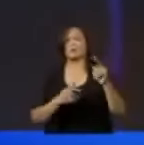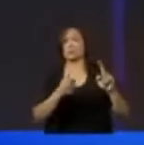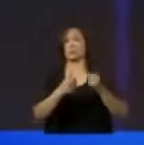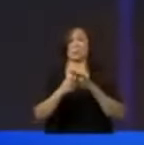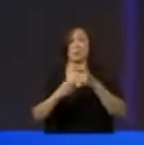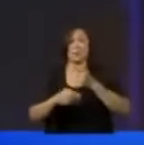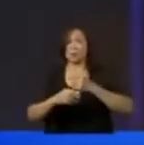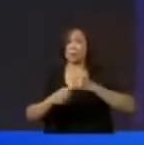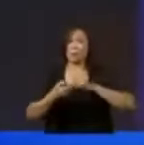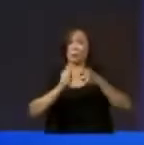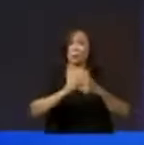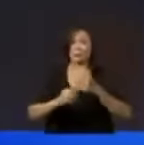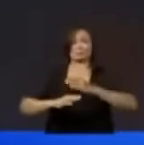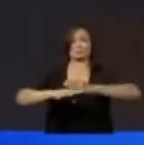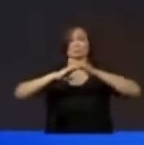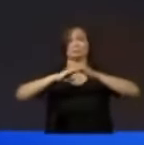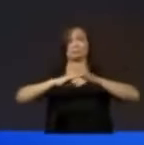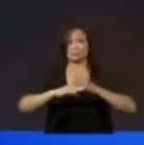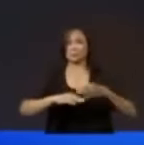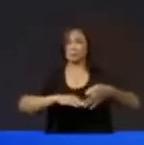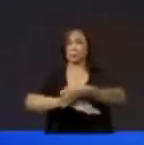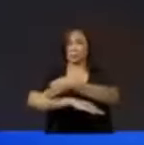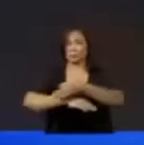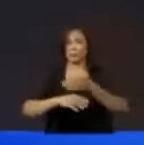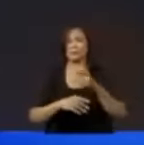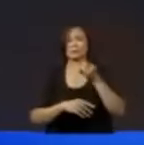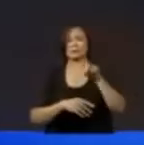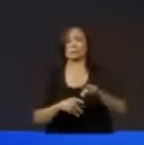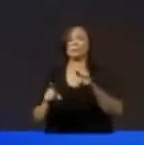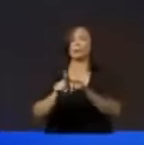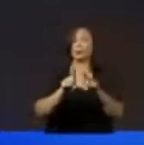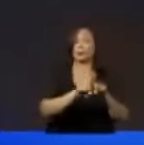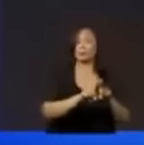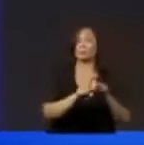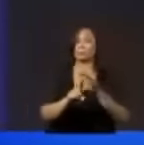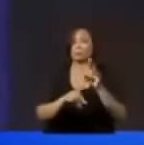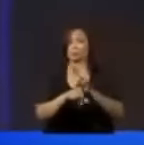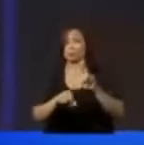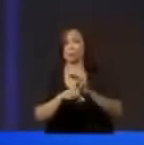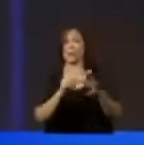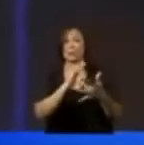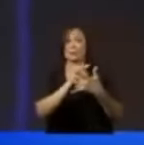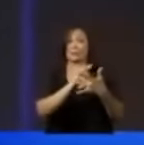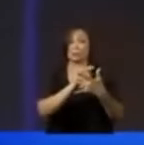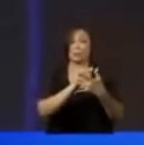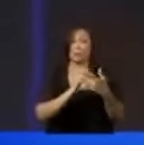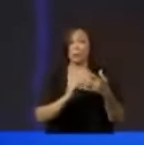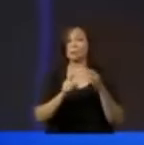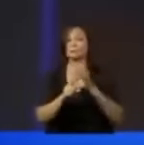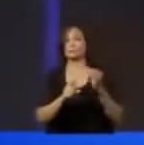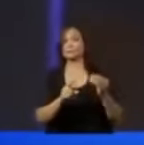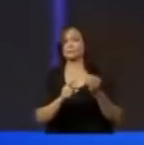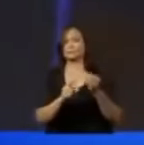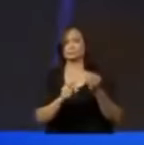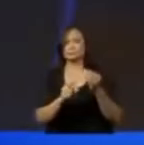la primera barrera de defensa de nuestra frontera. Tenemos además que usar la tecnología,